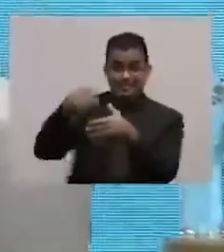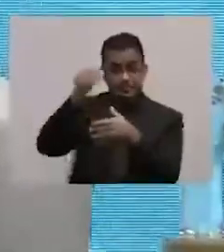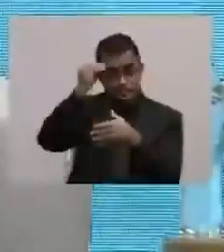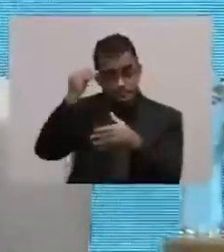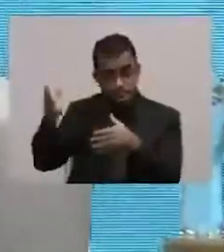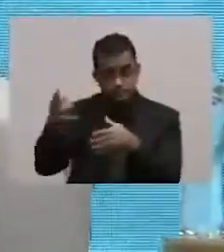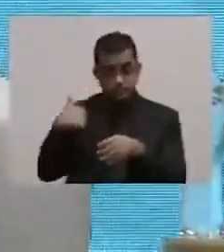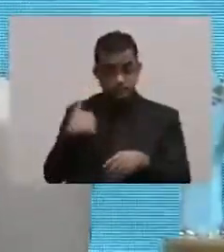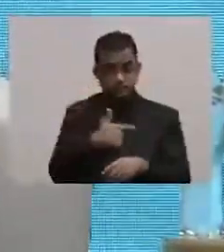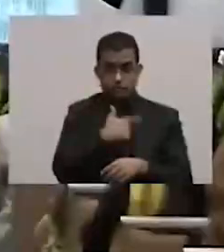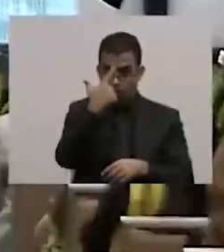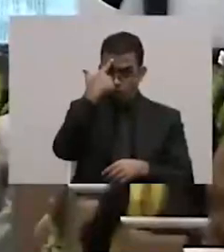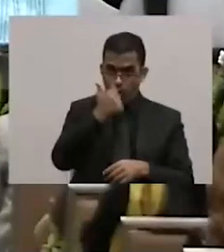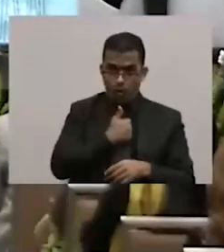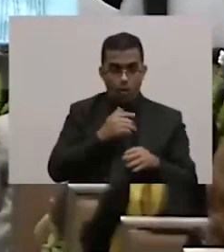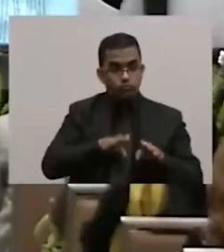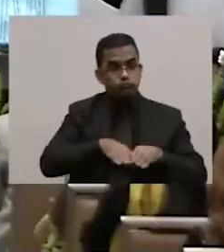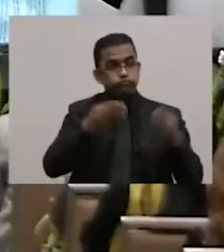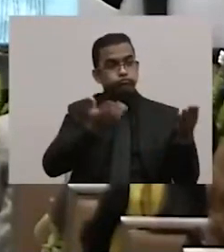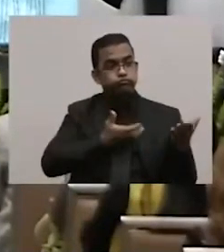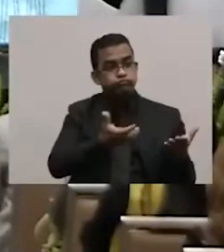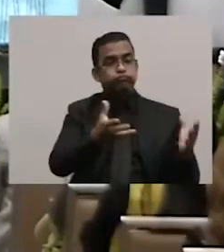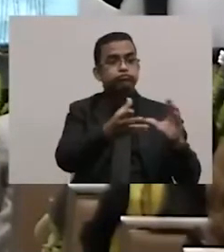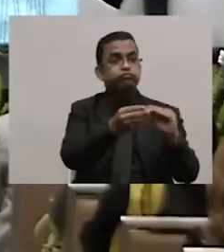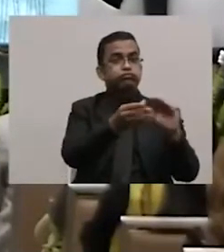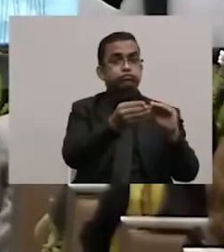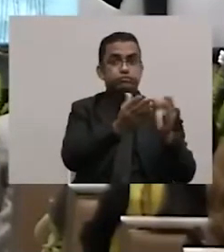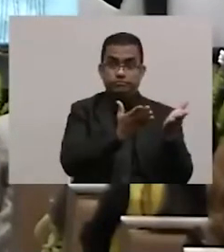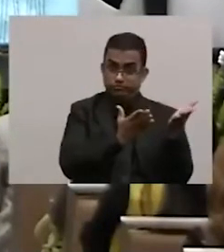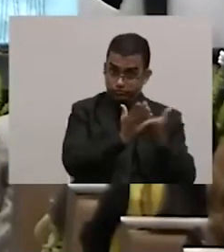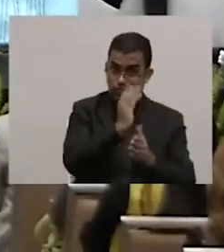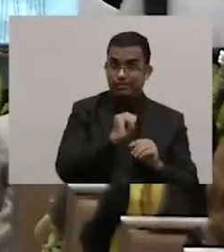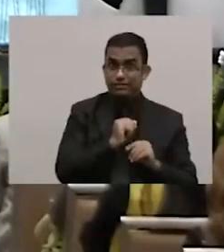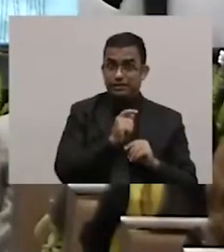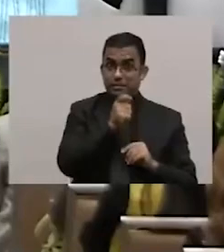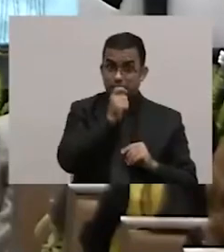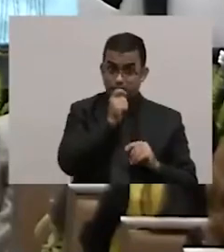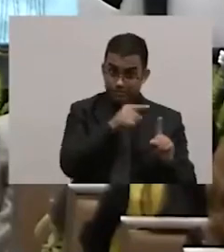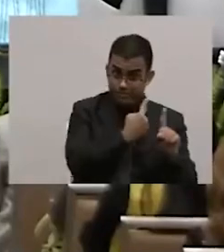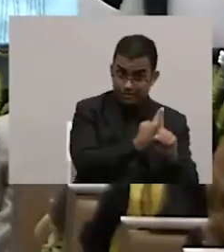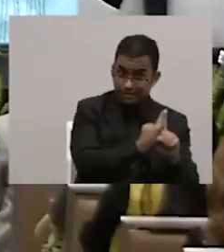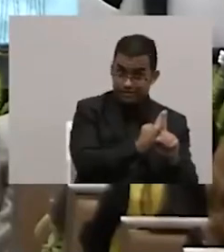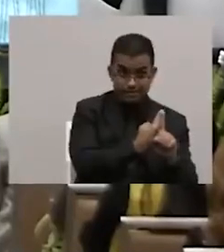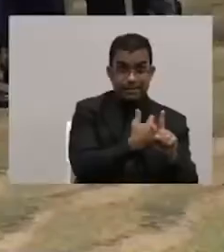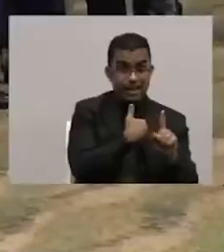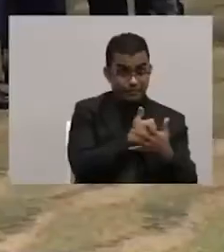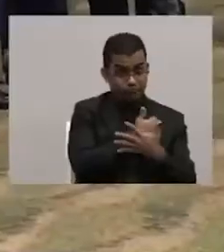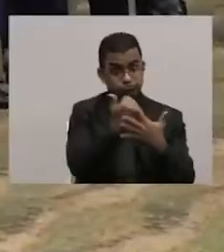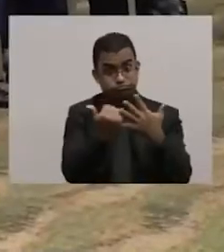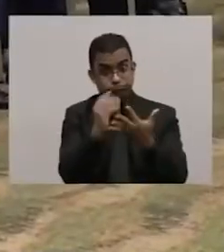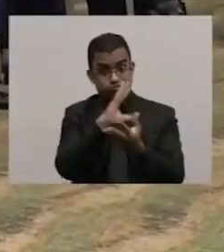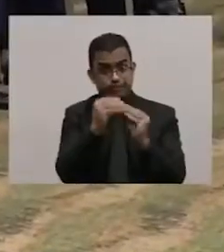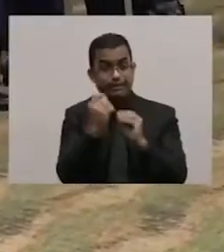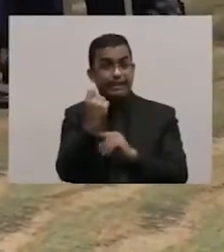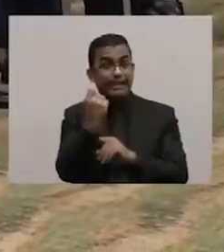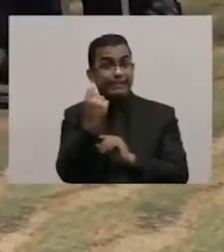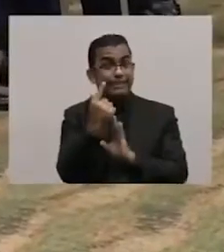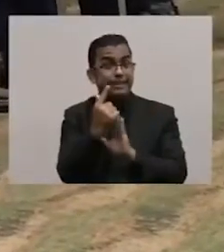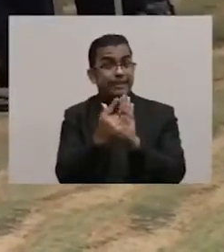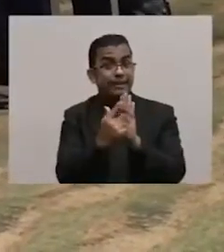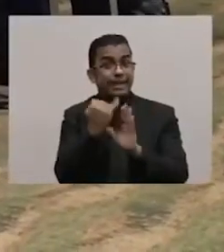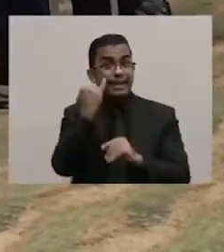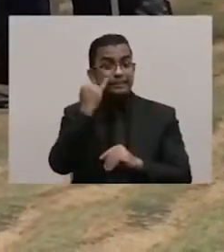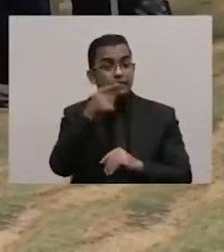expresión es un derecho no solo de periodistas, ante la realidad que existen 11 leyes que castigan con prisión el